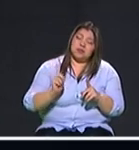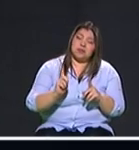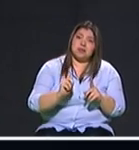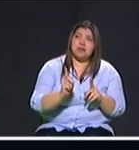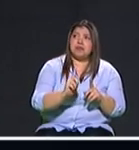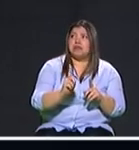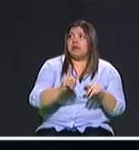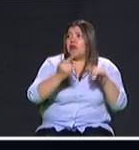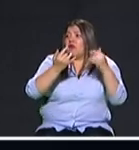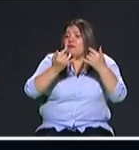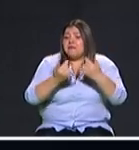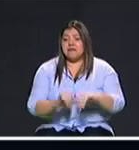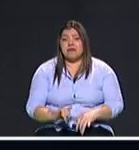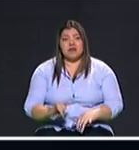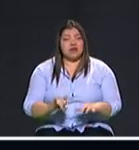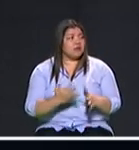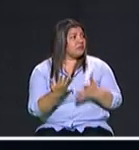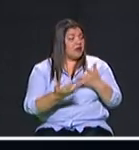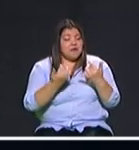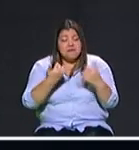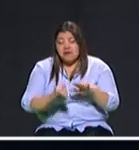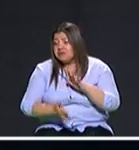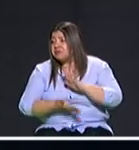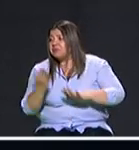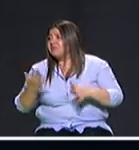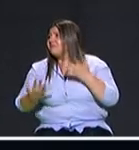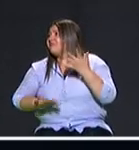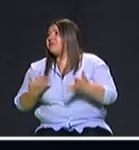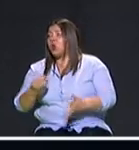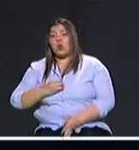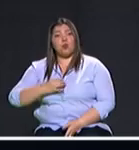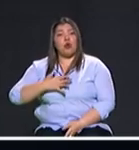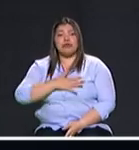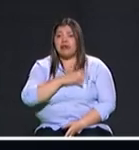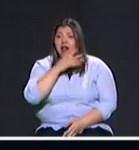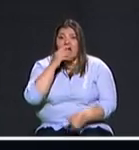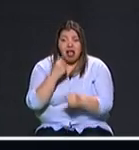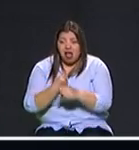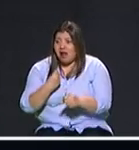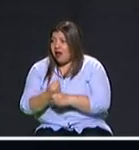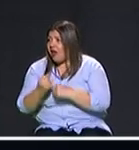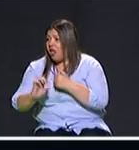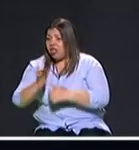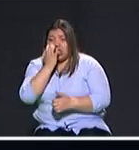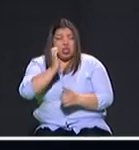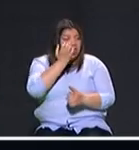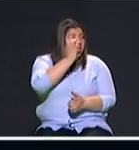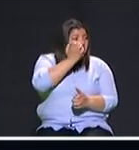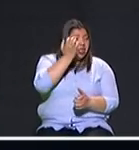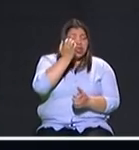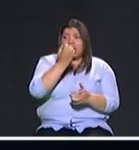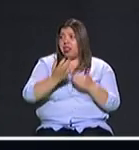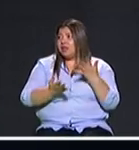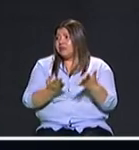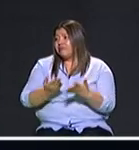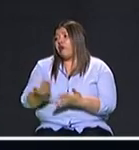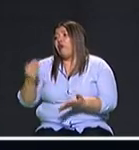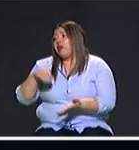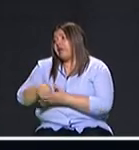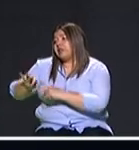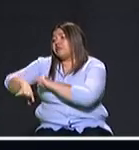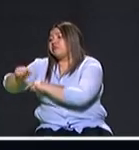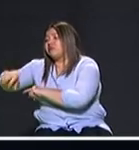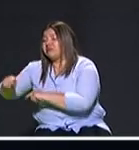oportunidades si no les damos oportunidades a esas personas pues les toca volver entrar otra vez en un ciclo vuelven a cometer delitos además ya aprendieron